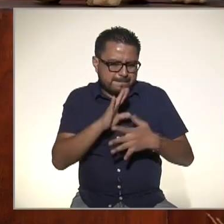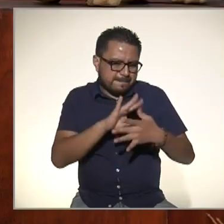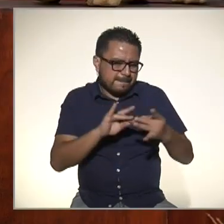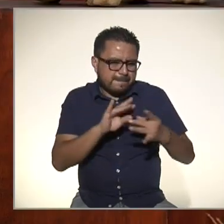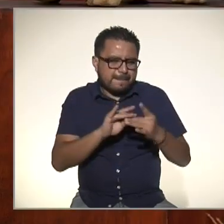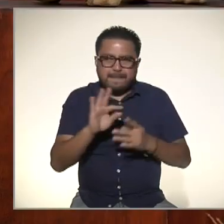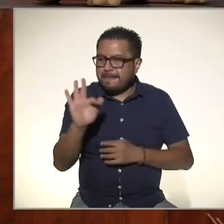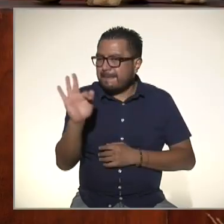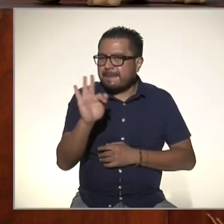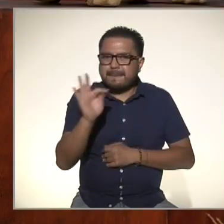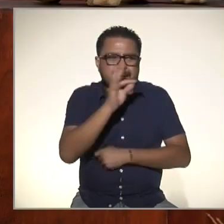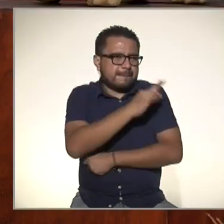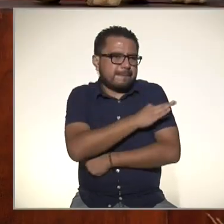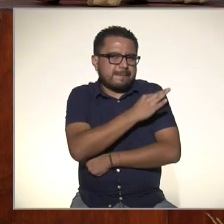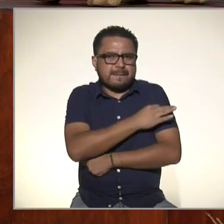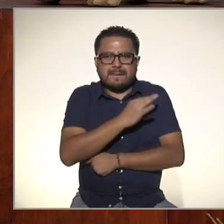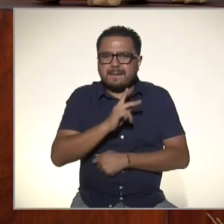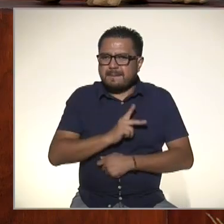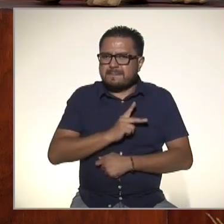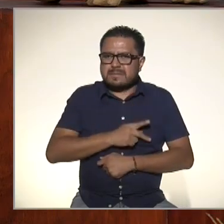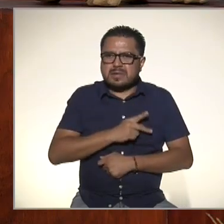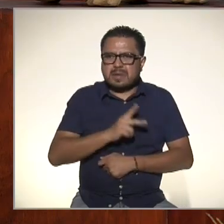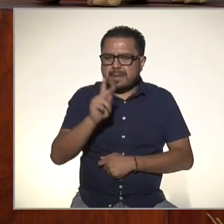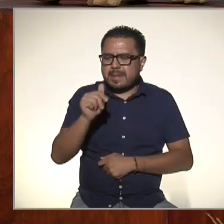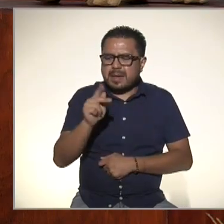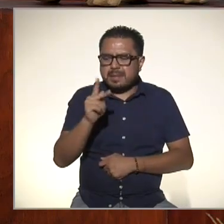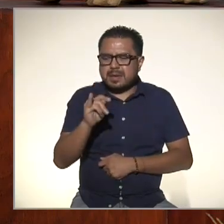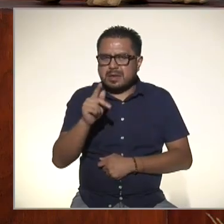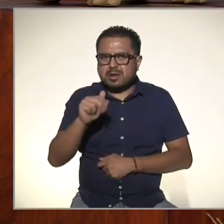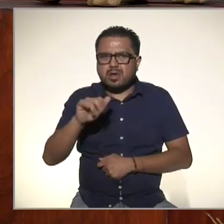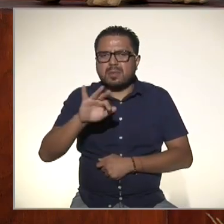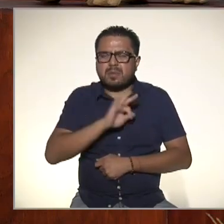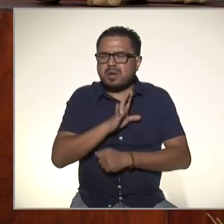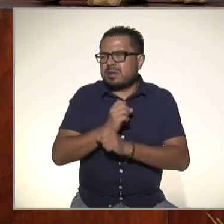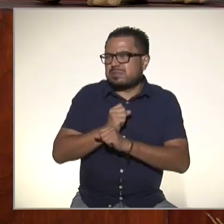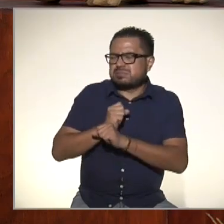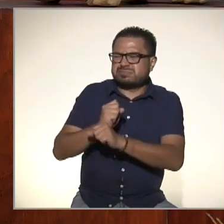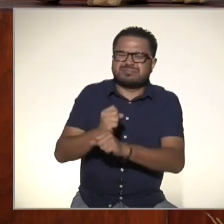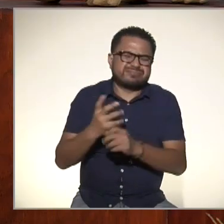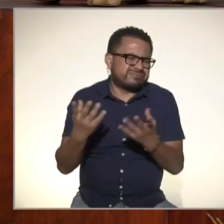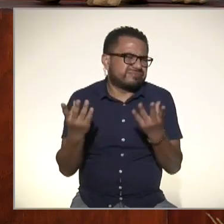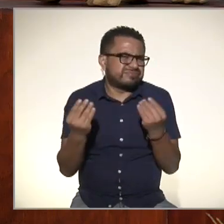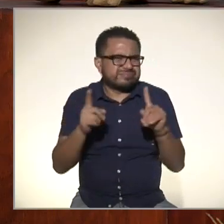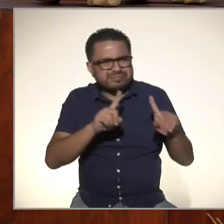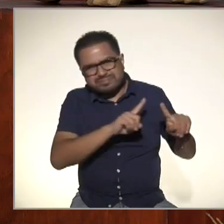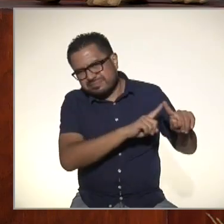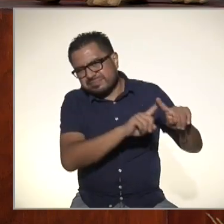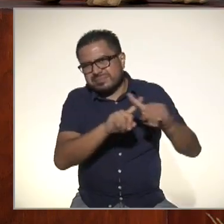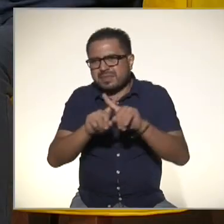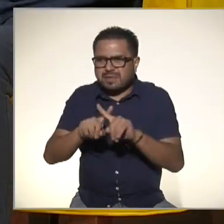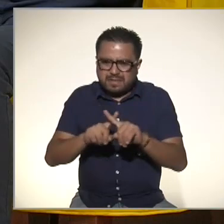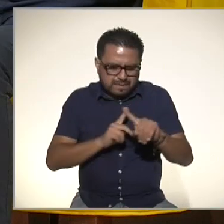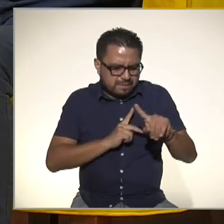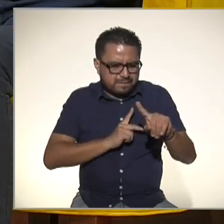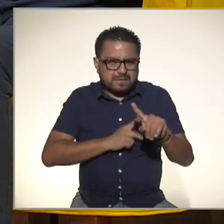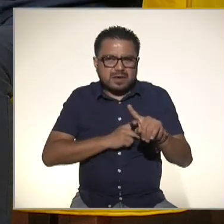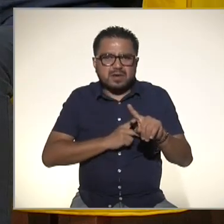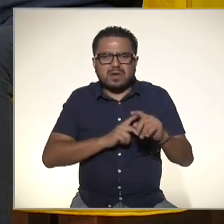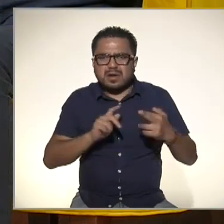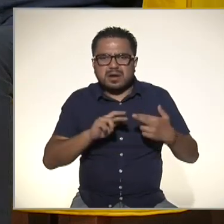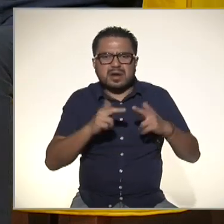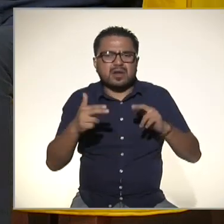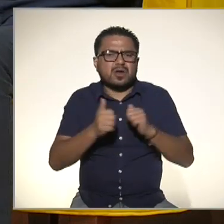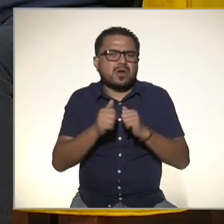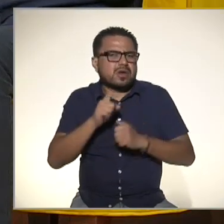a lo mejor la vacuna del virus de papiloma humano sirve para proteger de una gama, digamos, de un espectro de diferentes virus de papiloma humano relacionados con